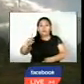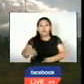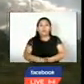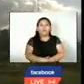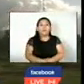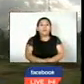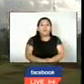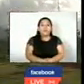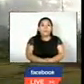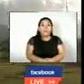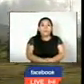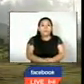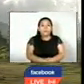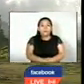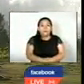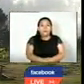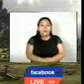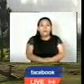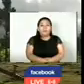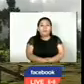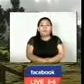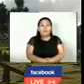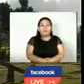sabores vamos